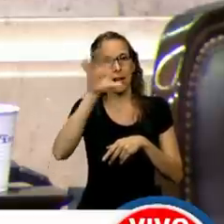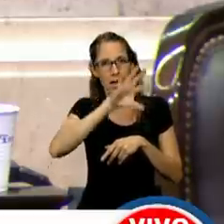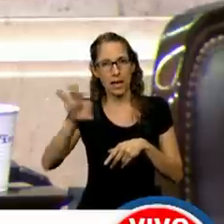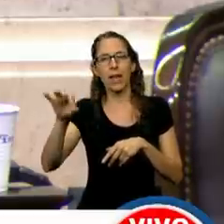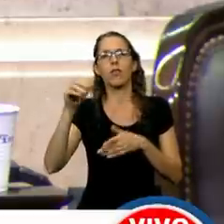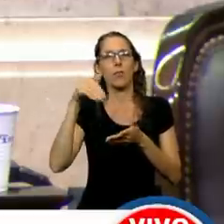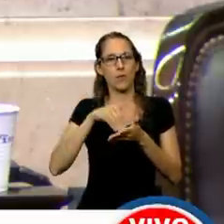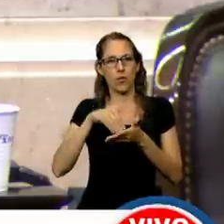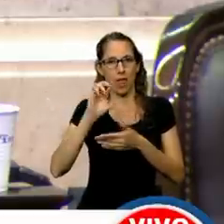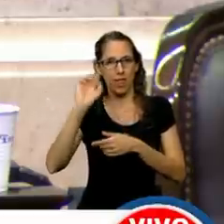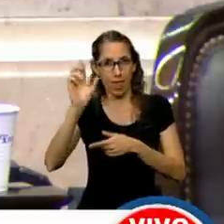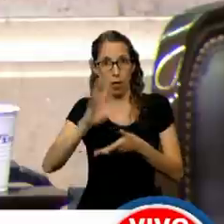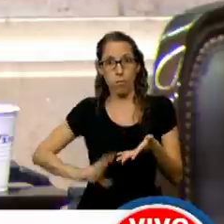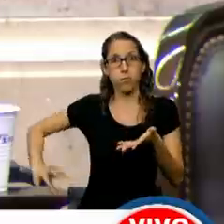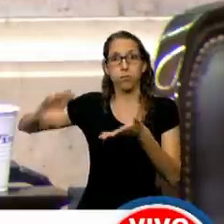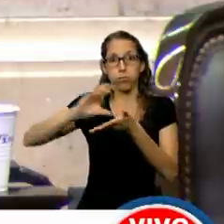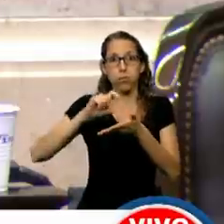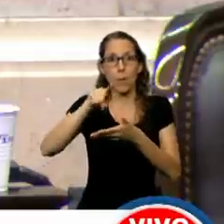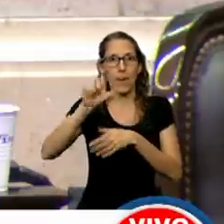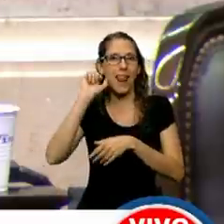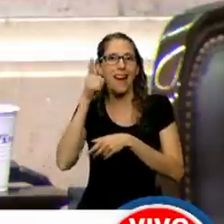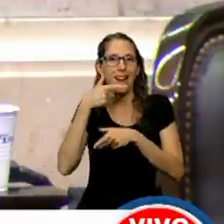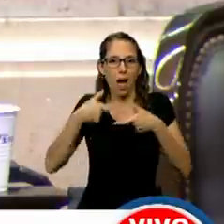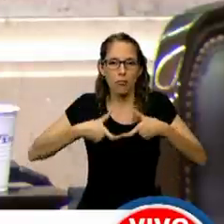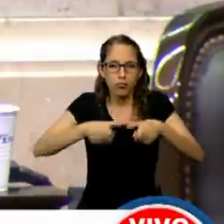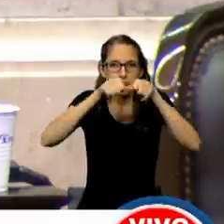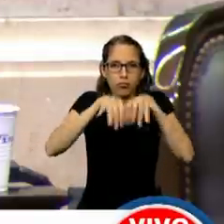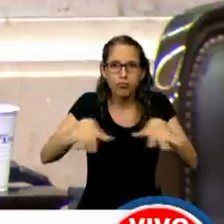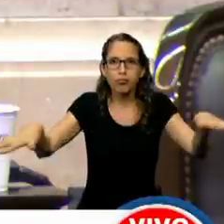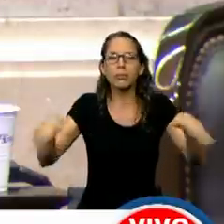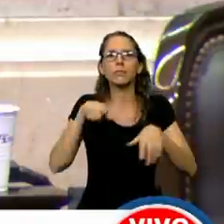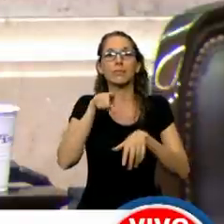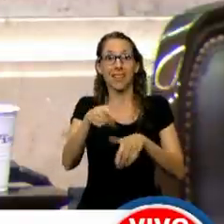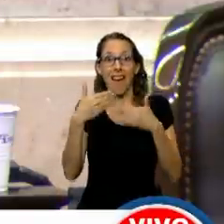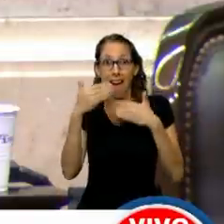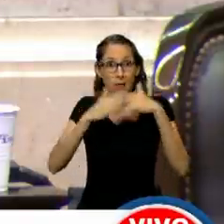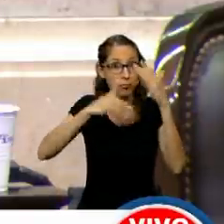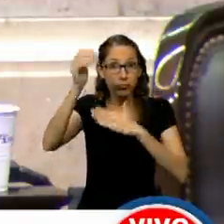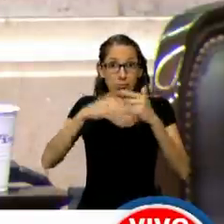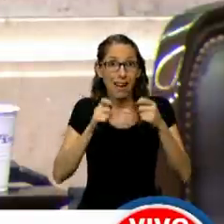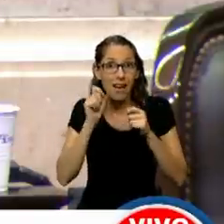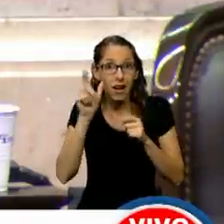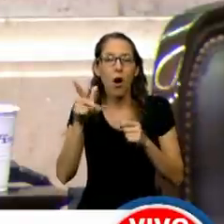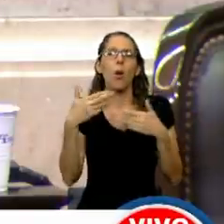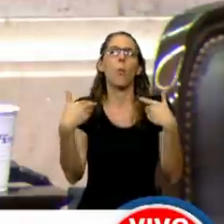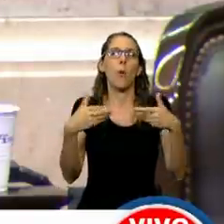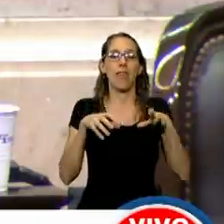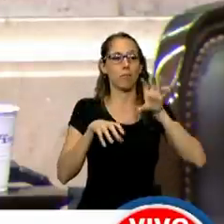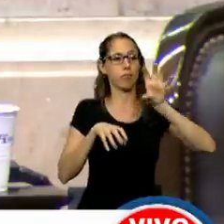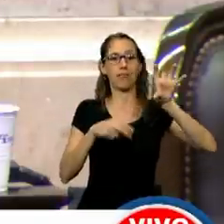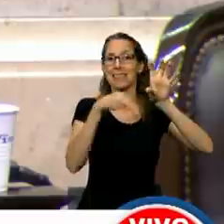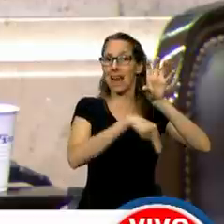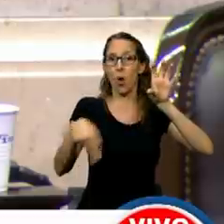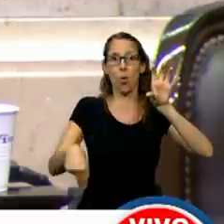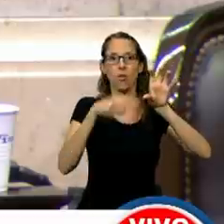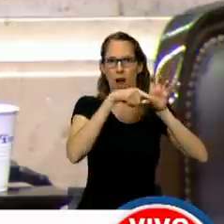de dólares ese gasto de souto néstor kirchner va a posibilitar sacar el gas de neuquén que hoy hay una mayor